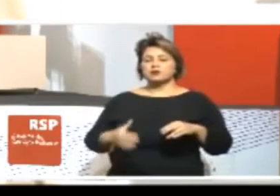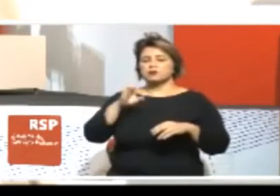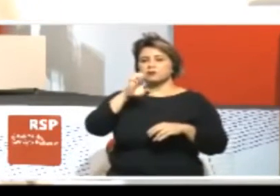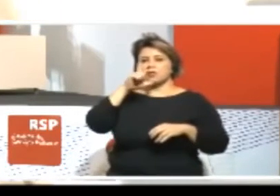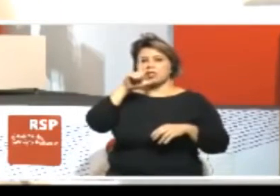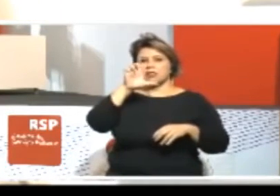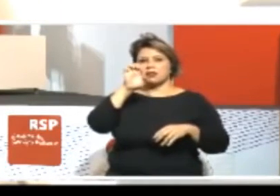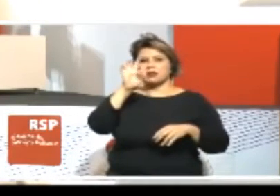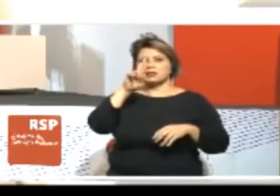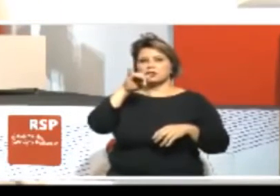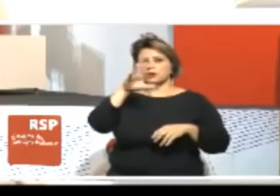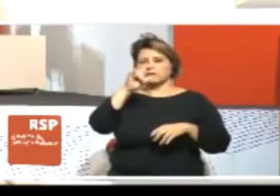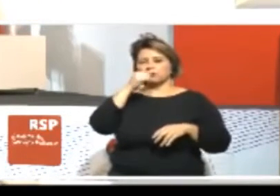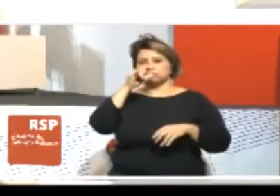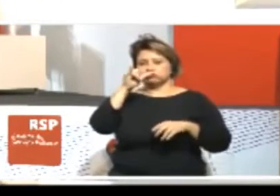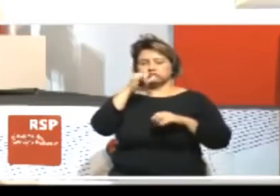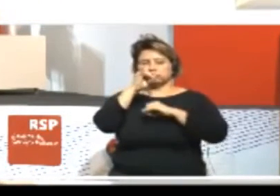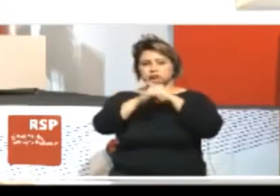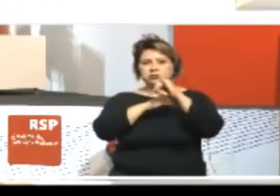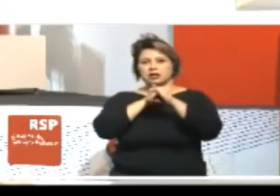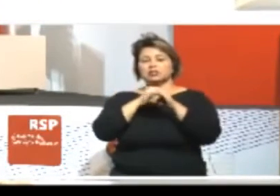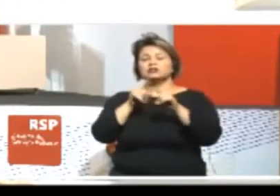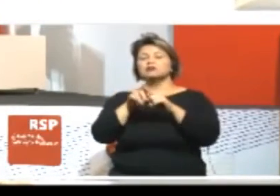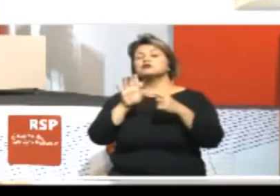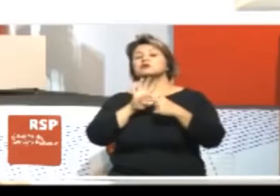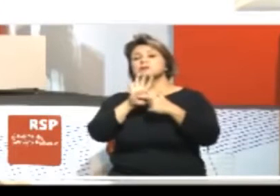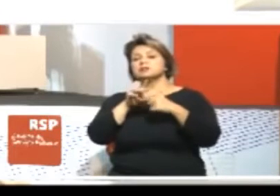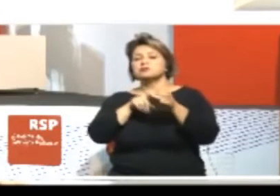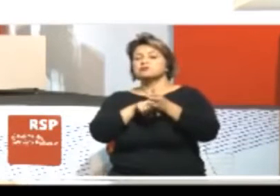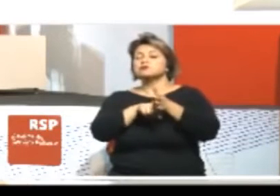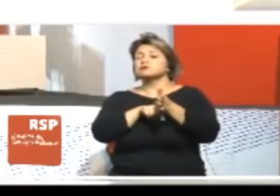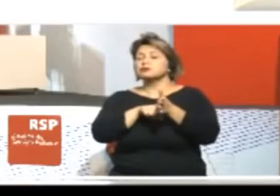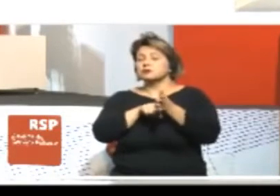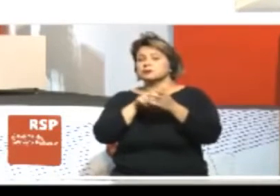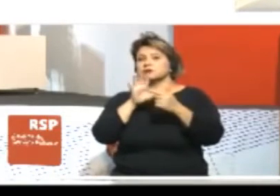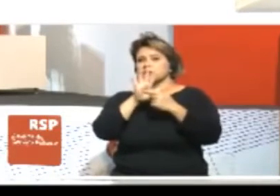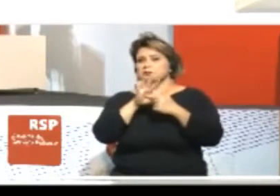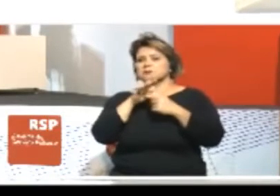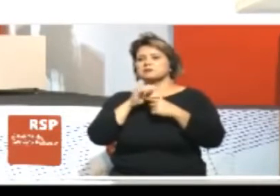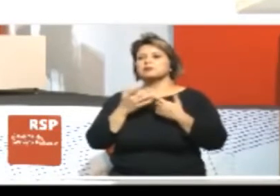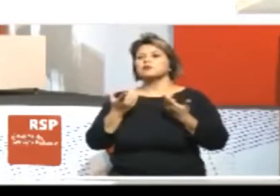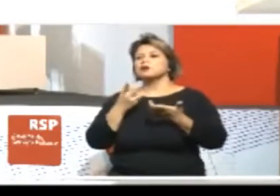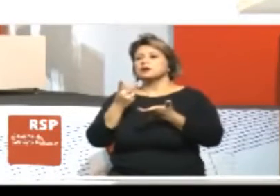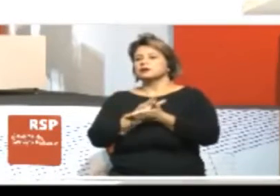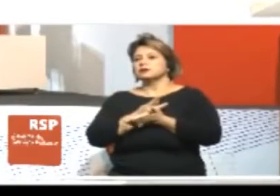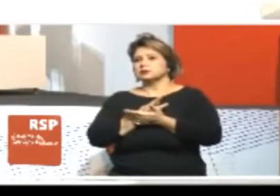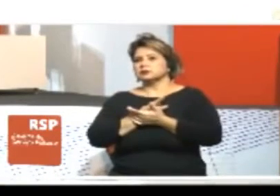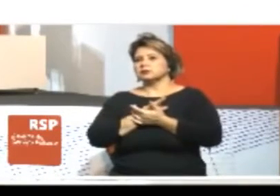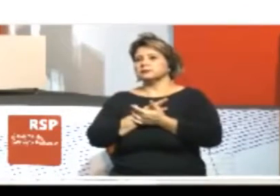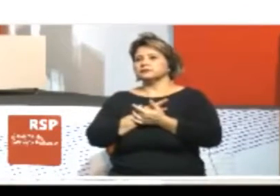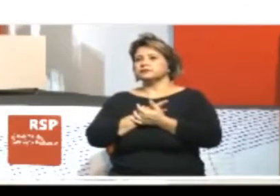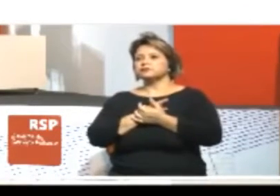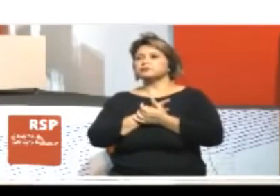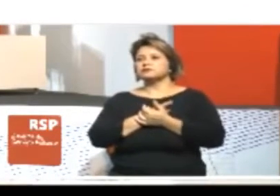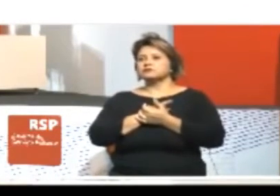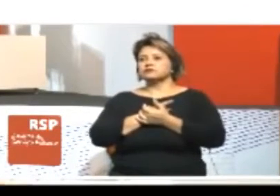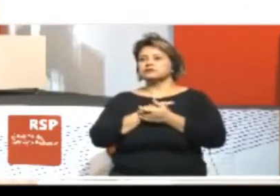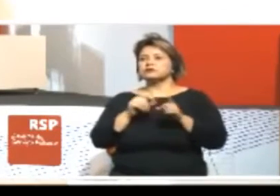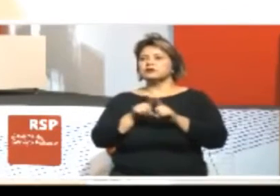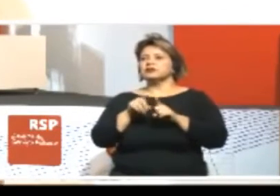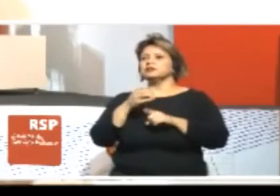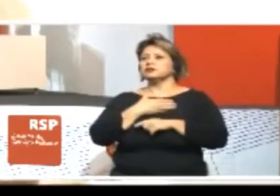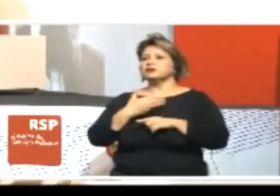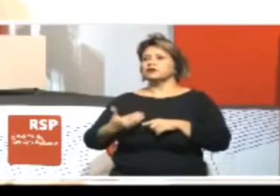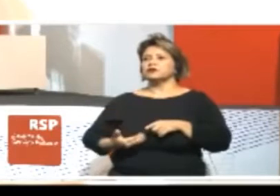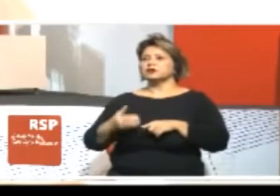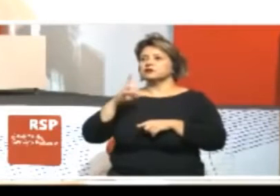estudios que he hecho particularmente en Latinoamérica muestran que los efectos de gobierno digital